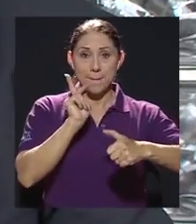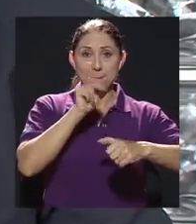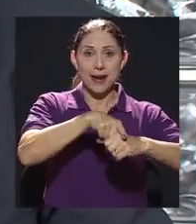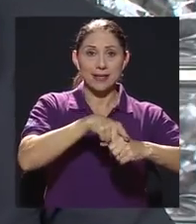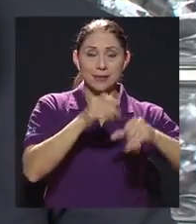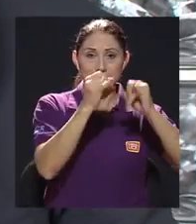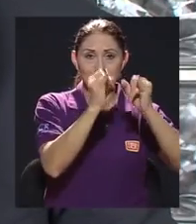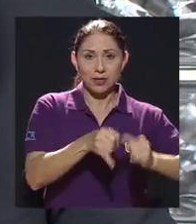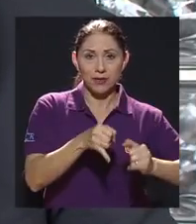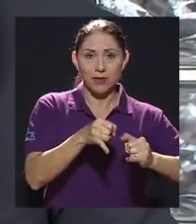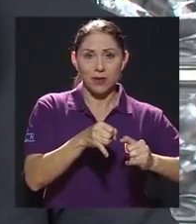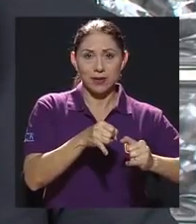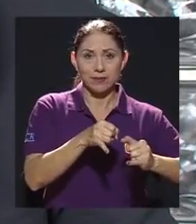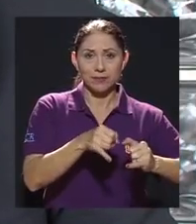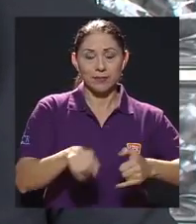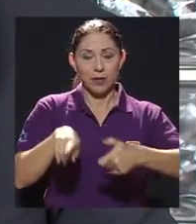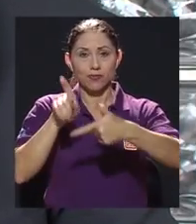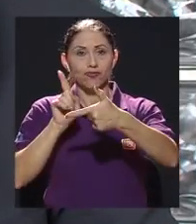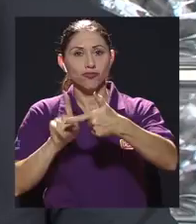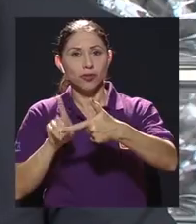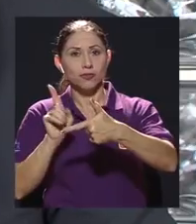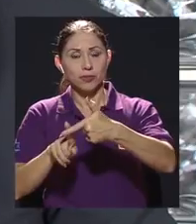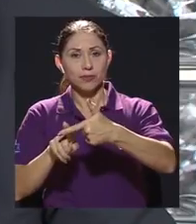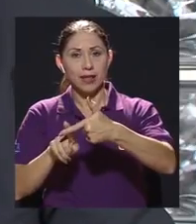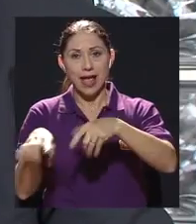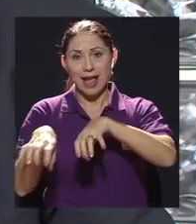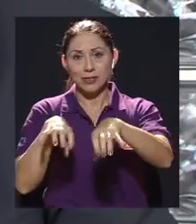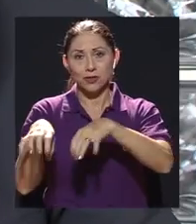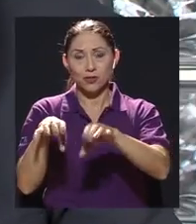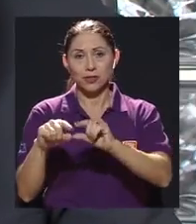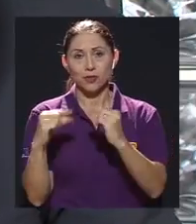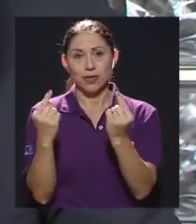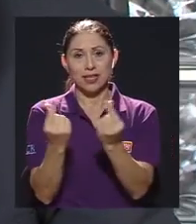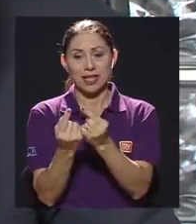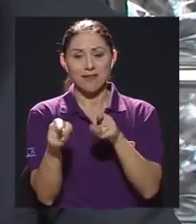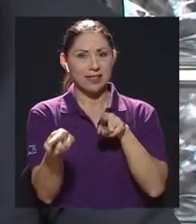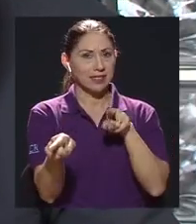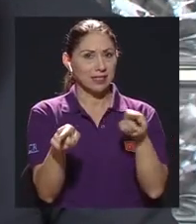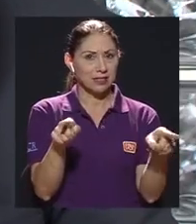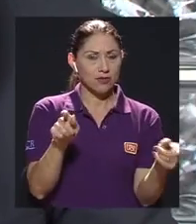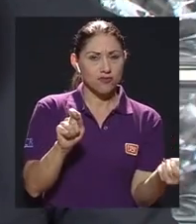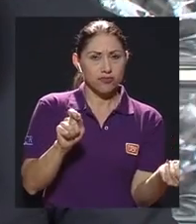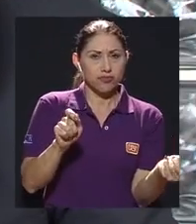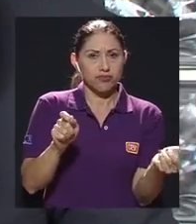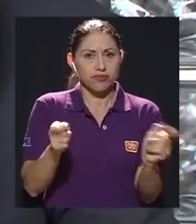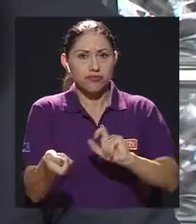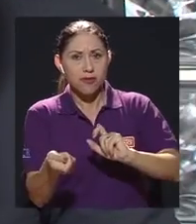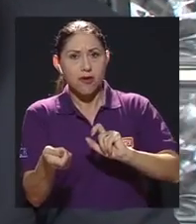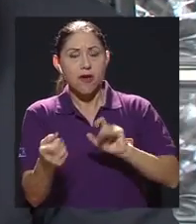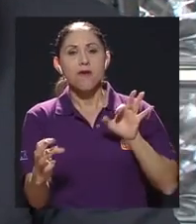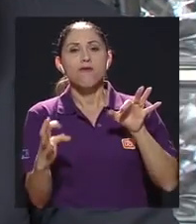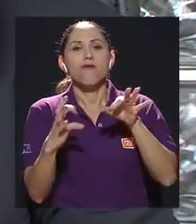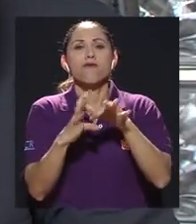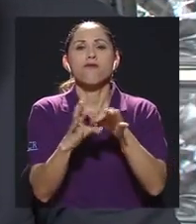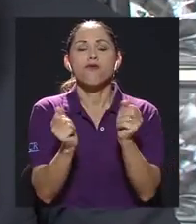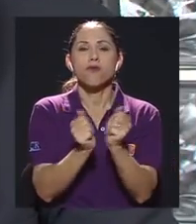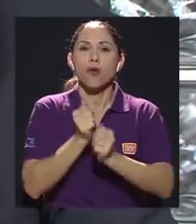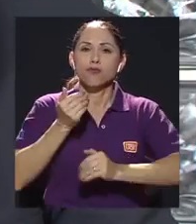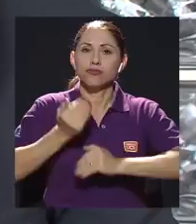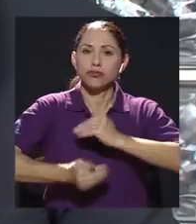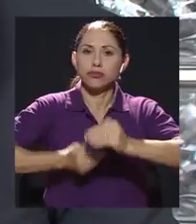participación individual y las acciones colectivas en el marco de procesos